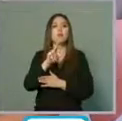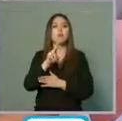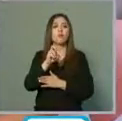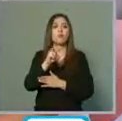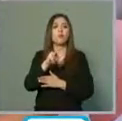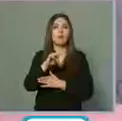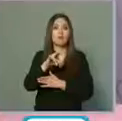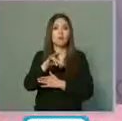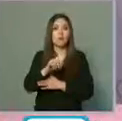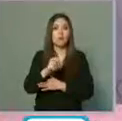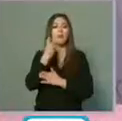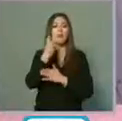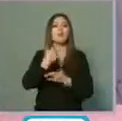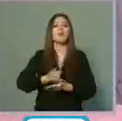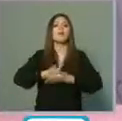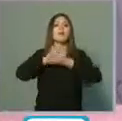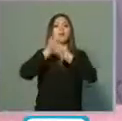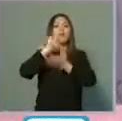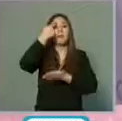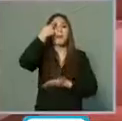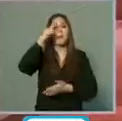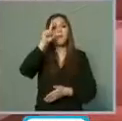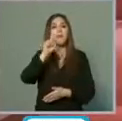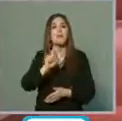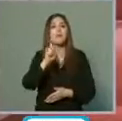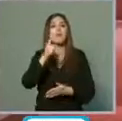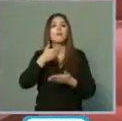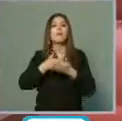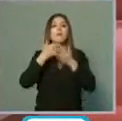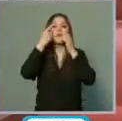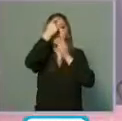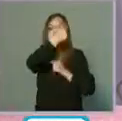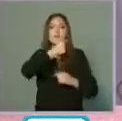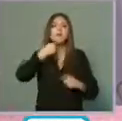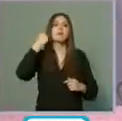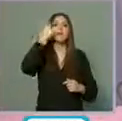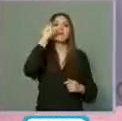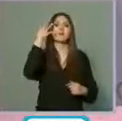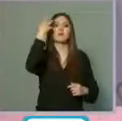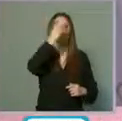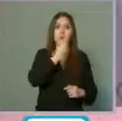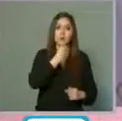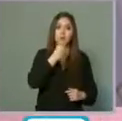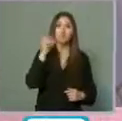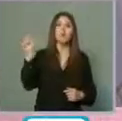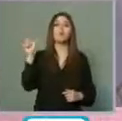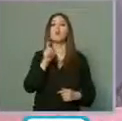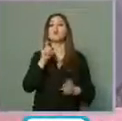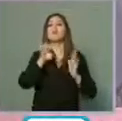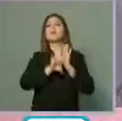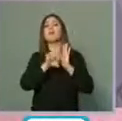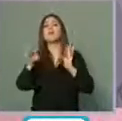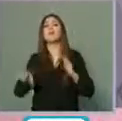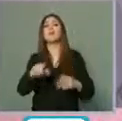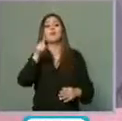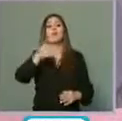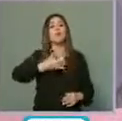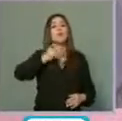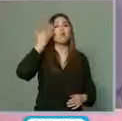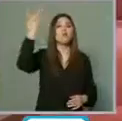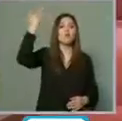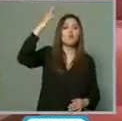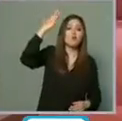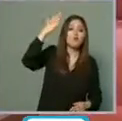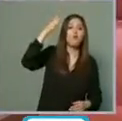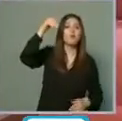a profundidad nuestra piel para que se mantenga súper linda. Y obviamente hay que tomar en cuenta que cuando estás en el sol, te metes a la